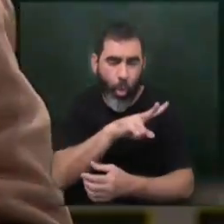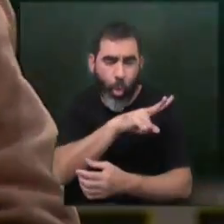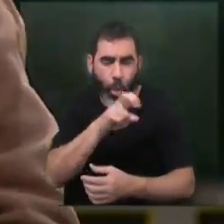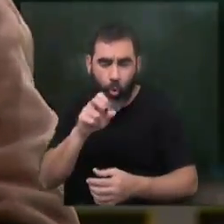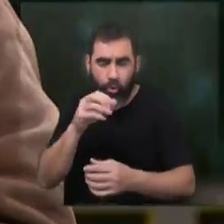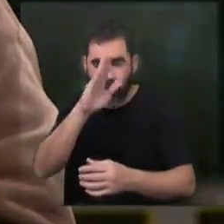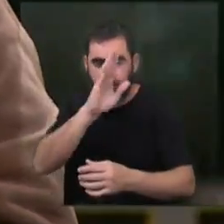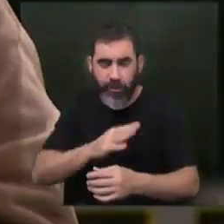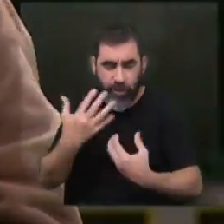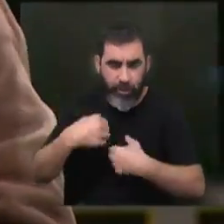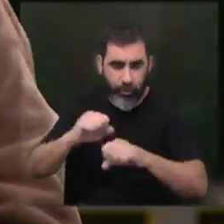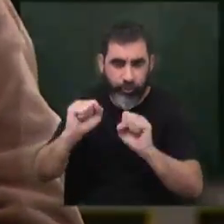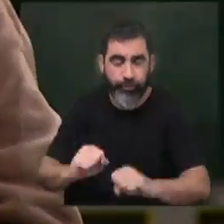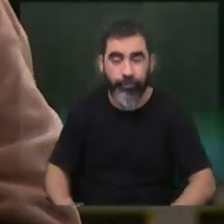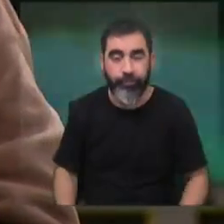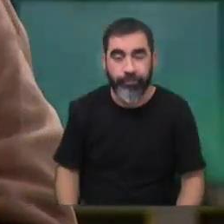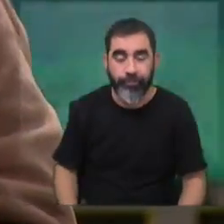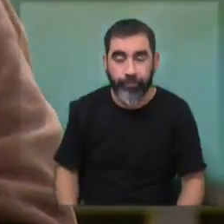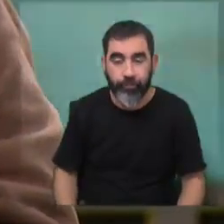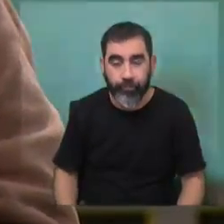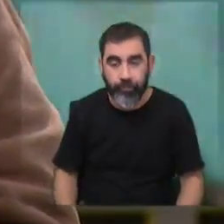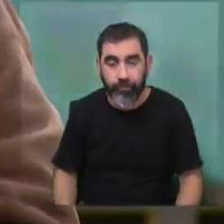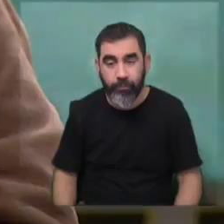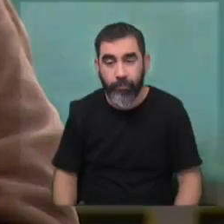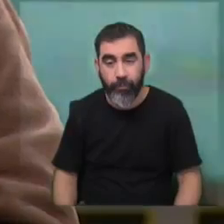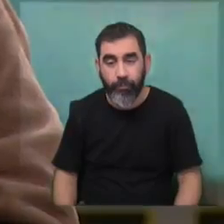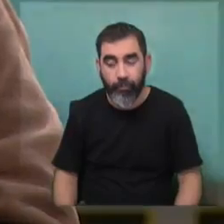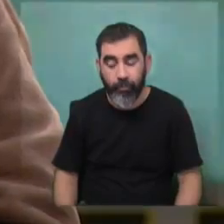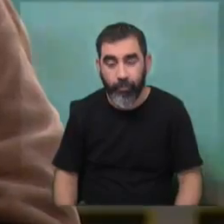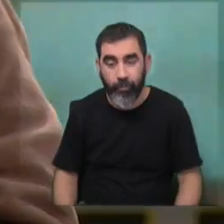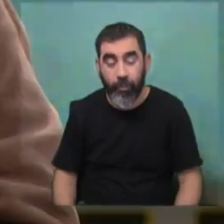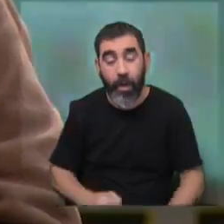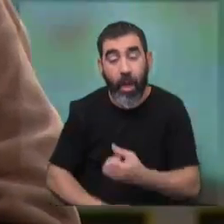o más. Lo definió él. Y el año